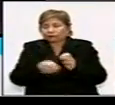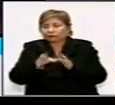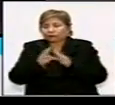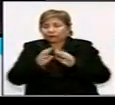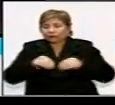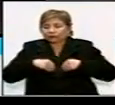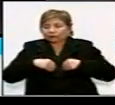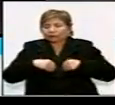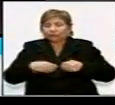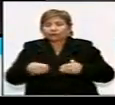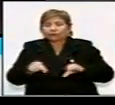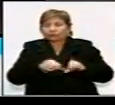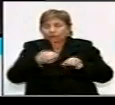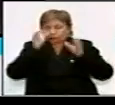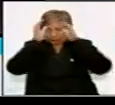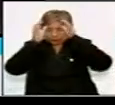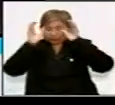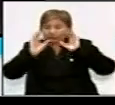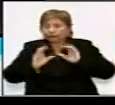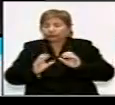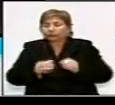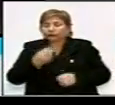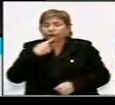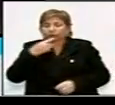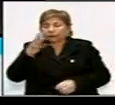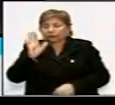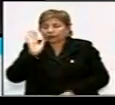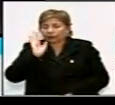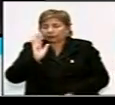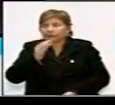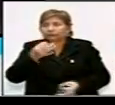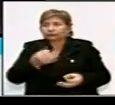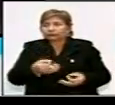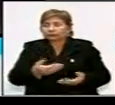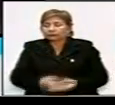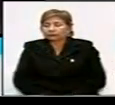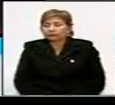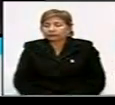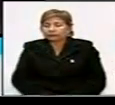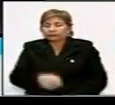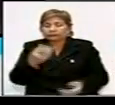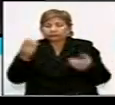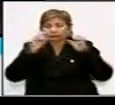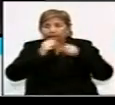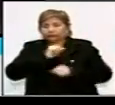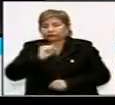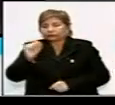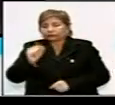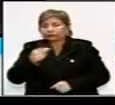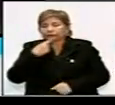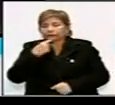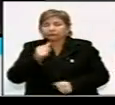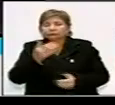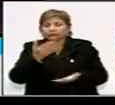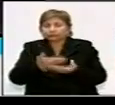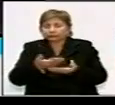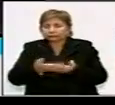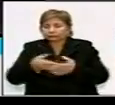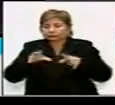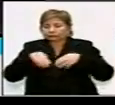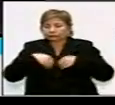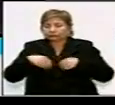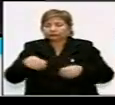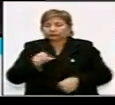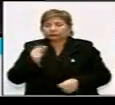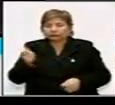de sanción del acta para ejecutar lo acordado los que estén a favor si vamos a levantar la mano los que estén en contra los extras tengan aprobados